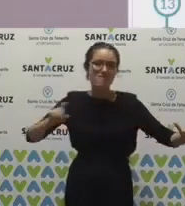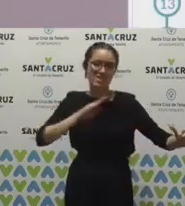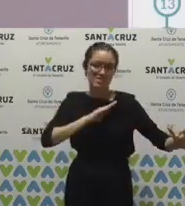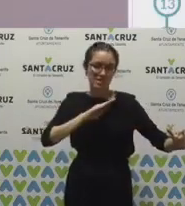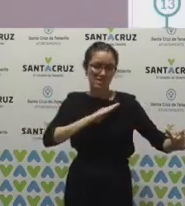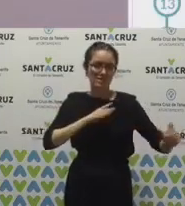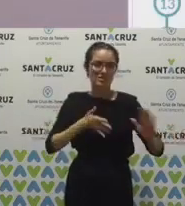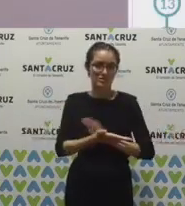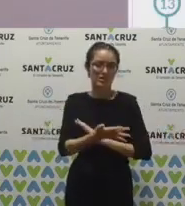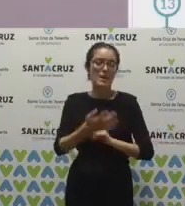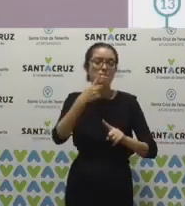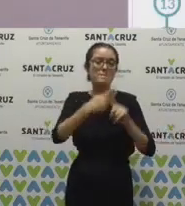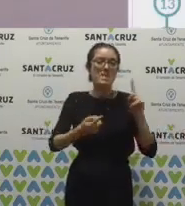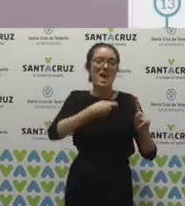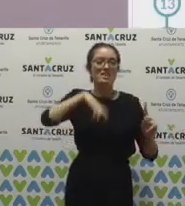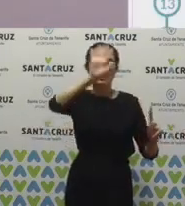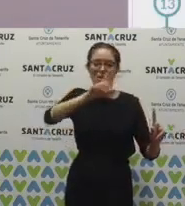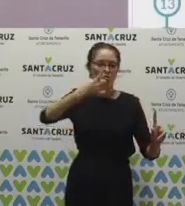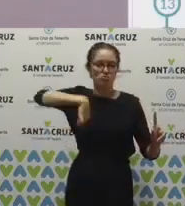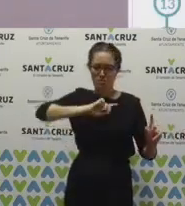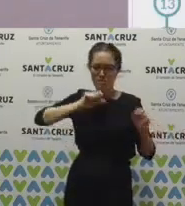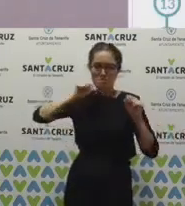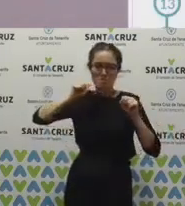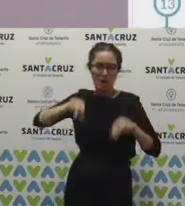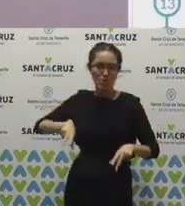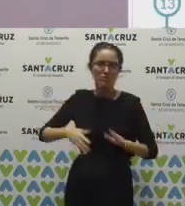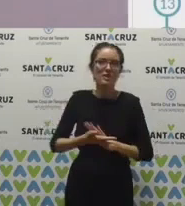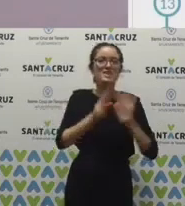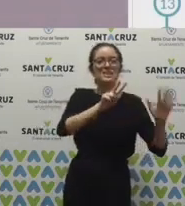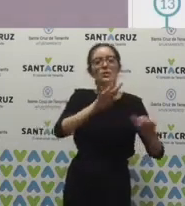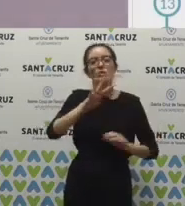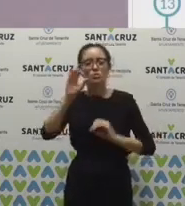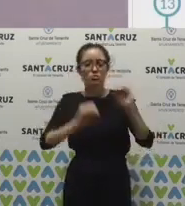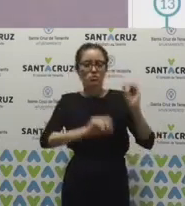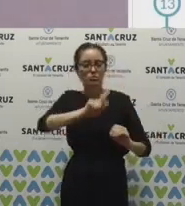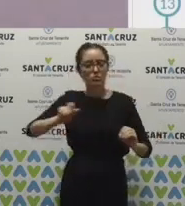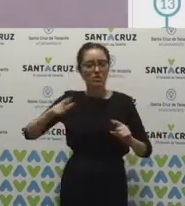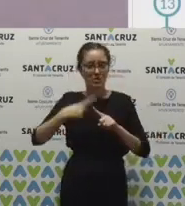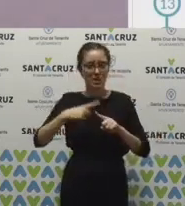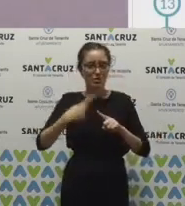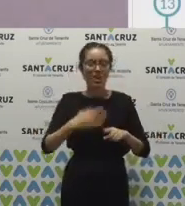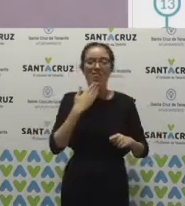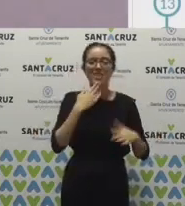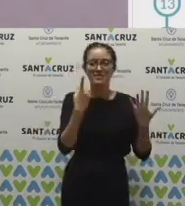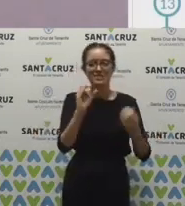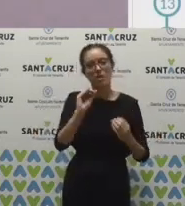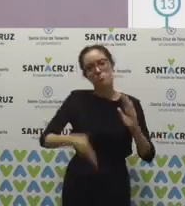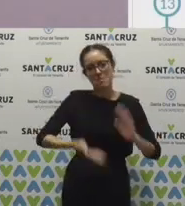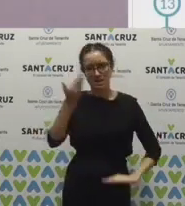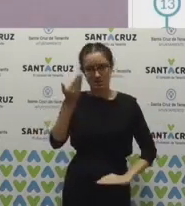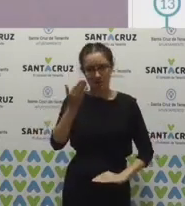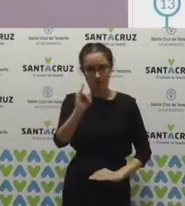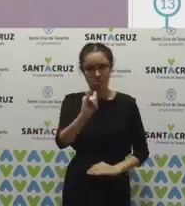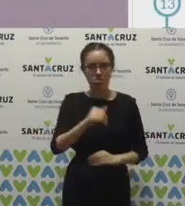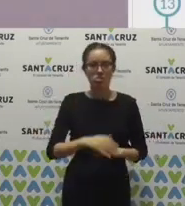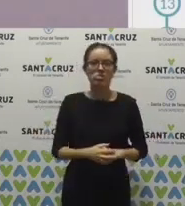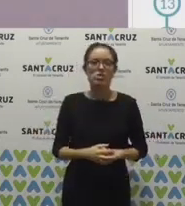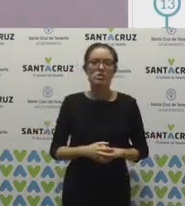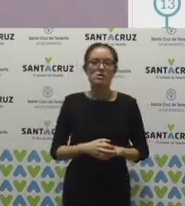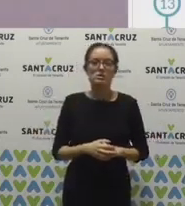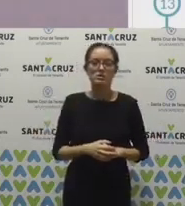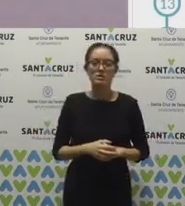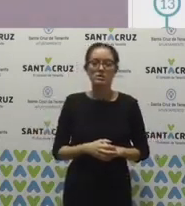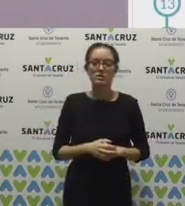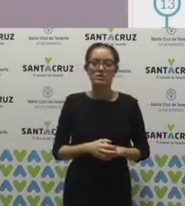la media estatal perdón como decía el 24 por ciento de la población de santa cruz tiene 60 o más años aunque desde el concepto de